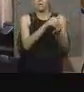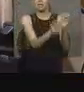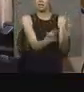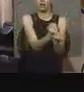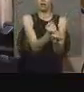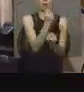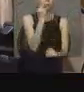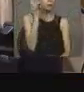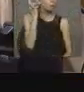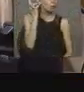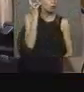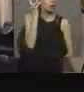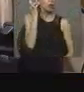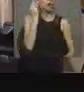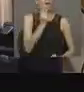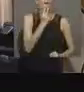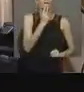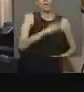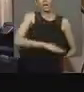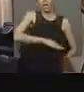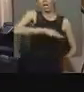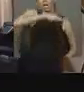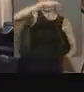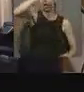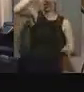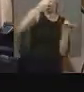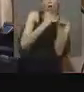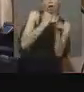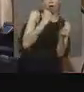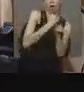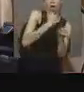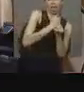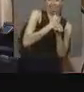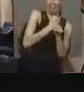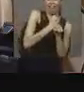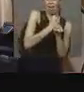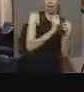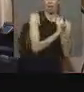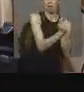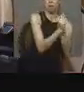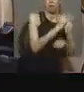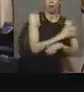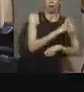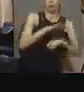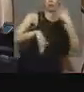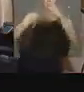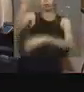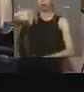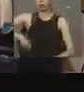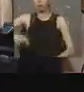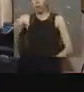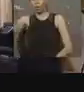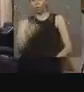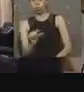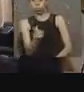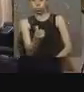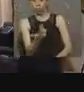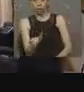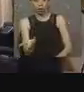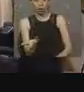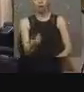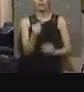trabajadores y trabajadoras que durante toda una vida al final han laborado y que terminan jubilando en pésimas condiciones. Esto, por cierto, no soluciona el problema